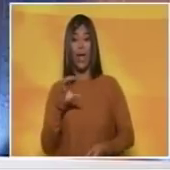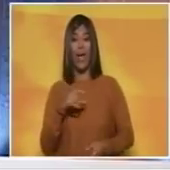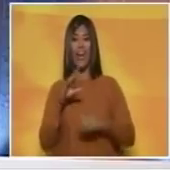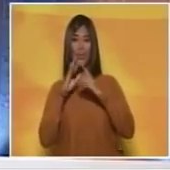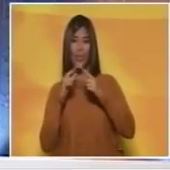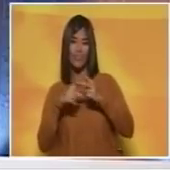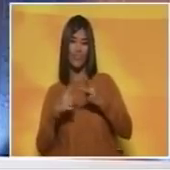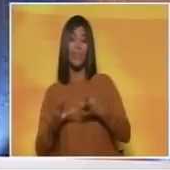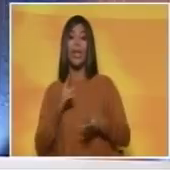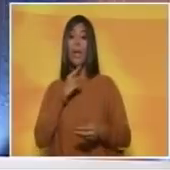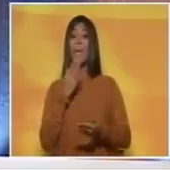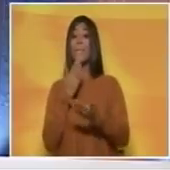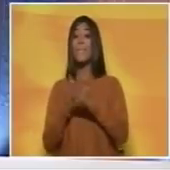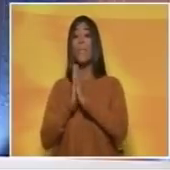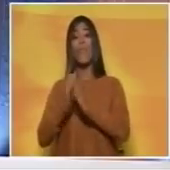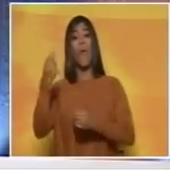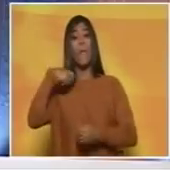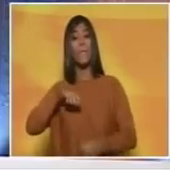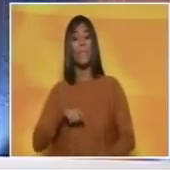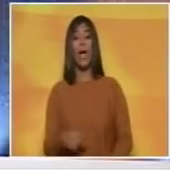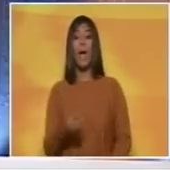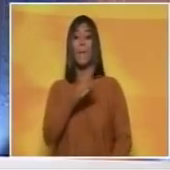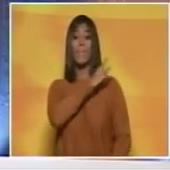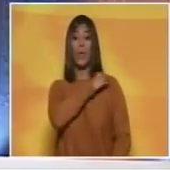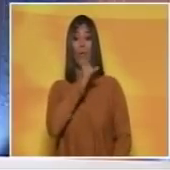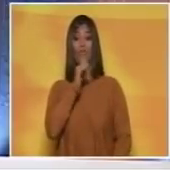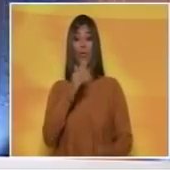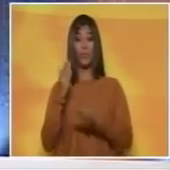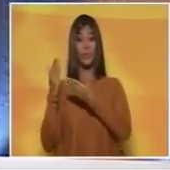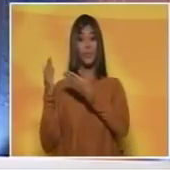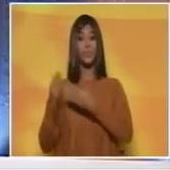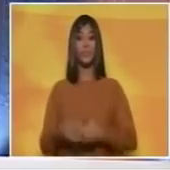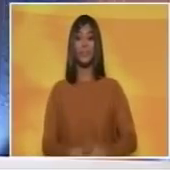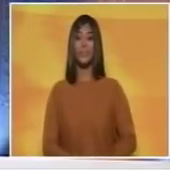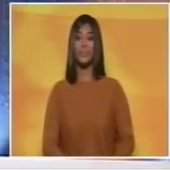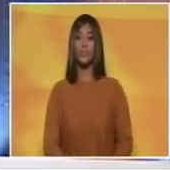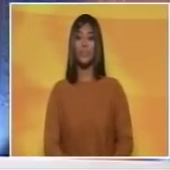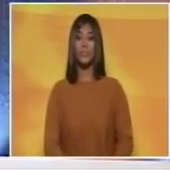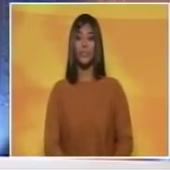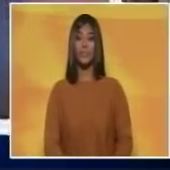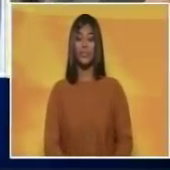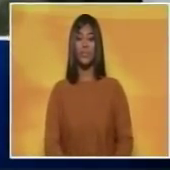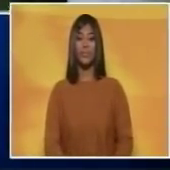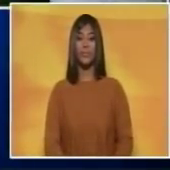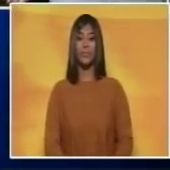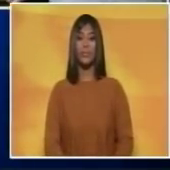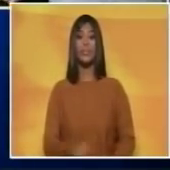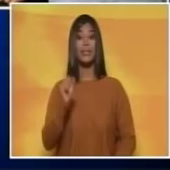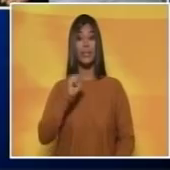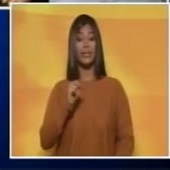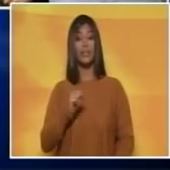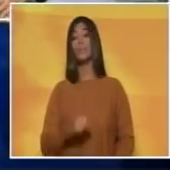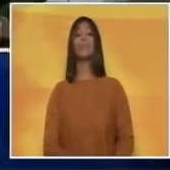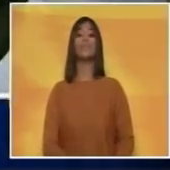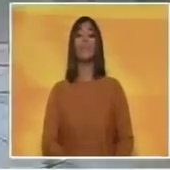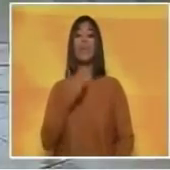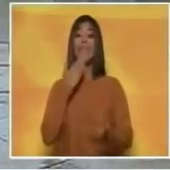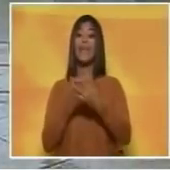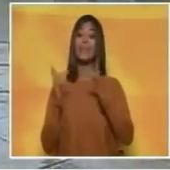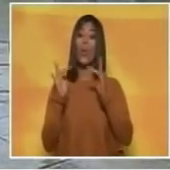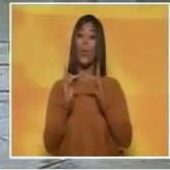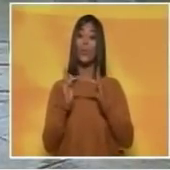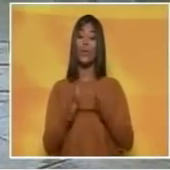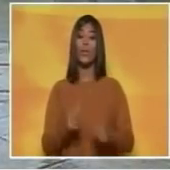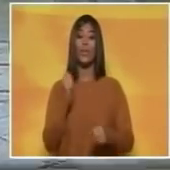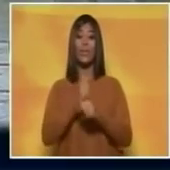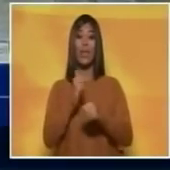que les paguen pasivos laborales. Allí se encuentra Manuel Covele, nos amplía. Buenas tardes, Manuel, te escuchamos. Sí, así es, muchas gracias.